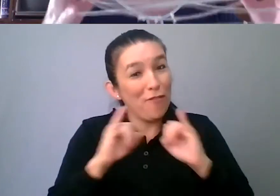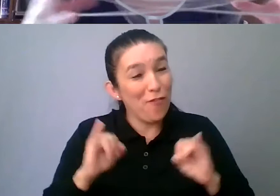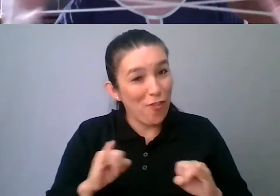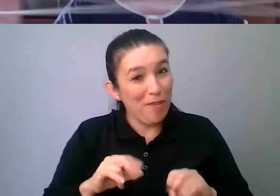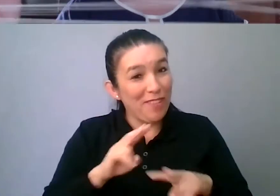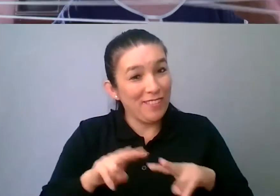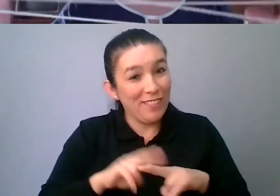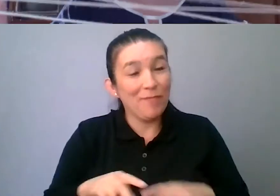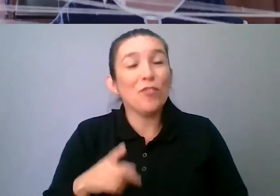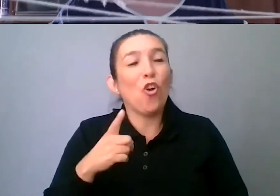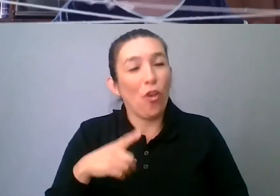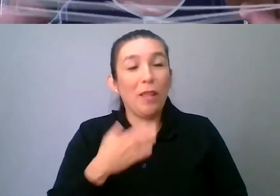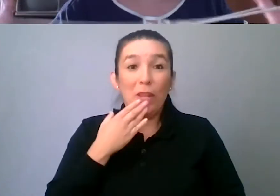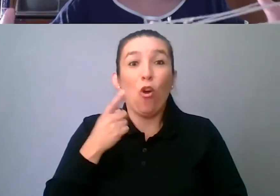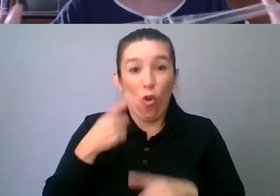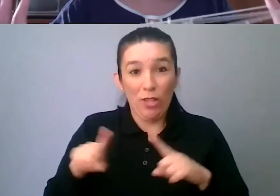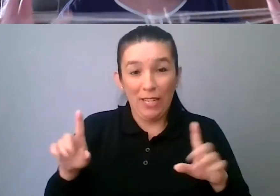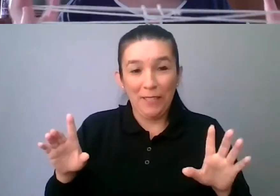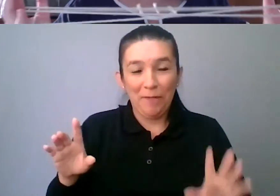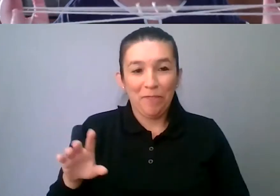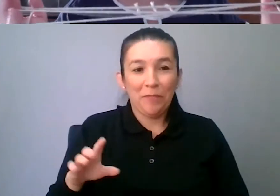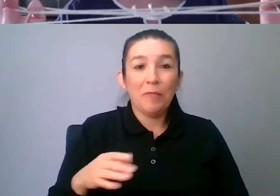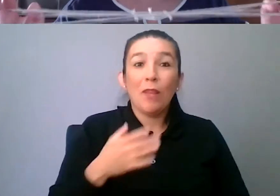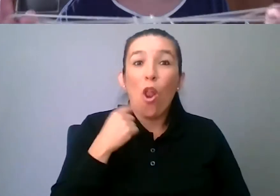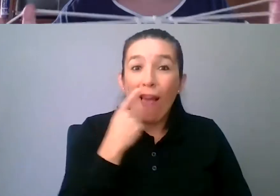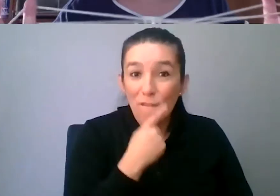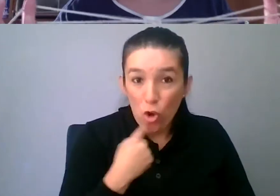Hay otra manera, con la boca.